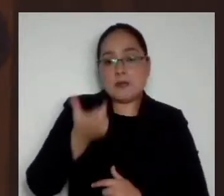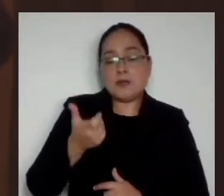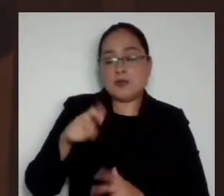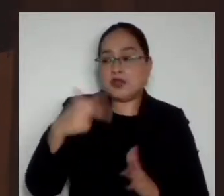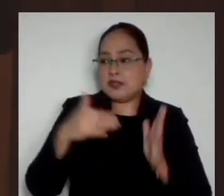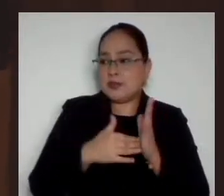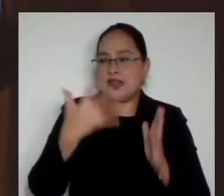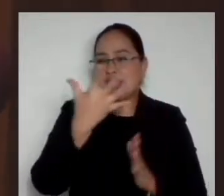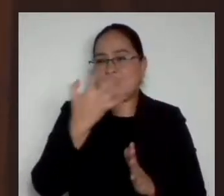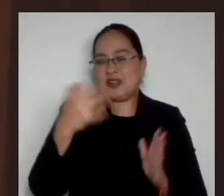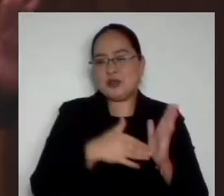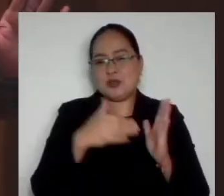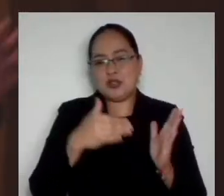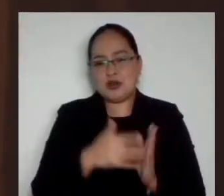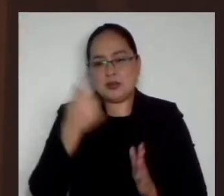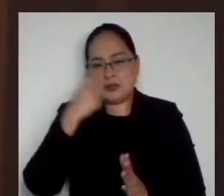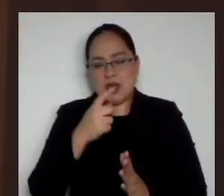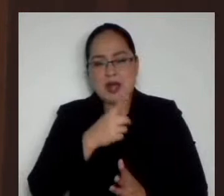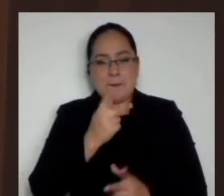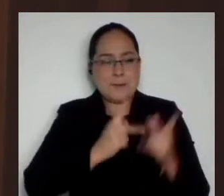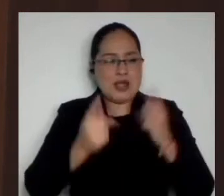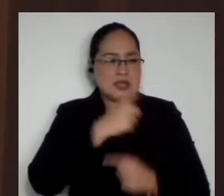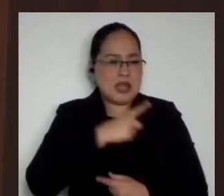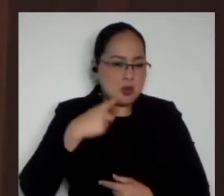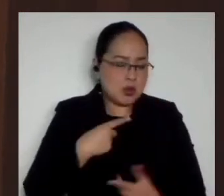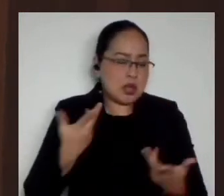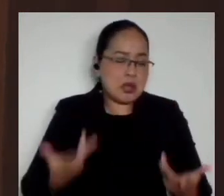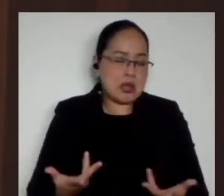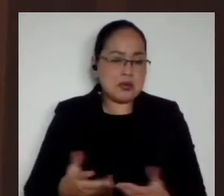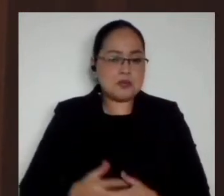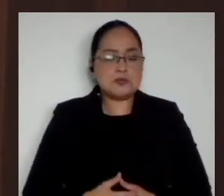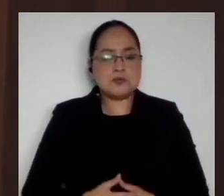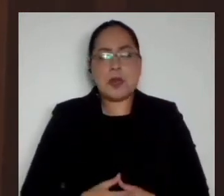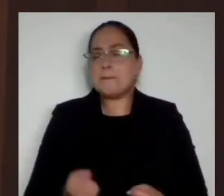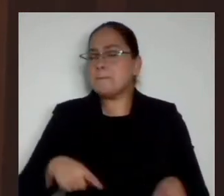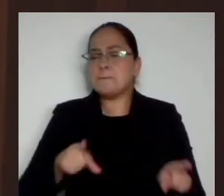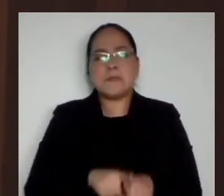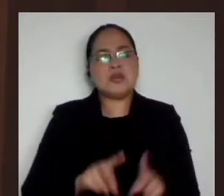que se endeudaran, como le quieran llamar. Para el caso es lo mismo.